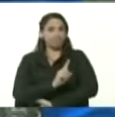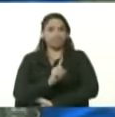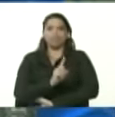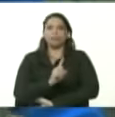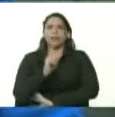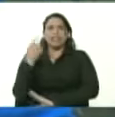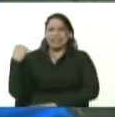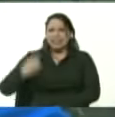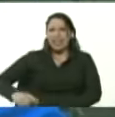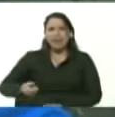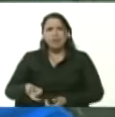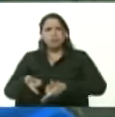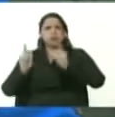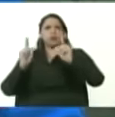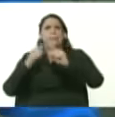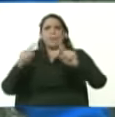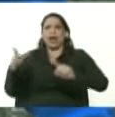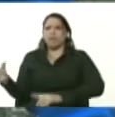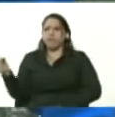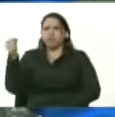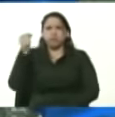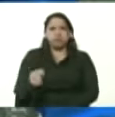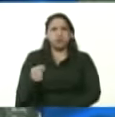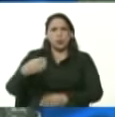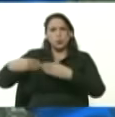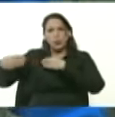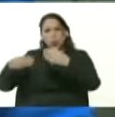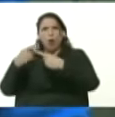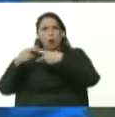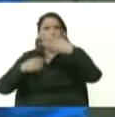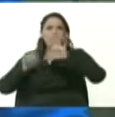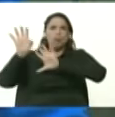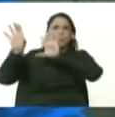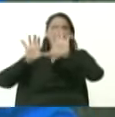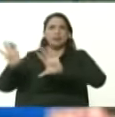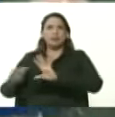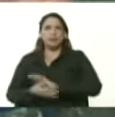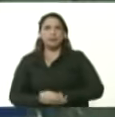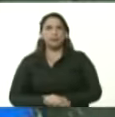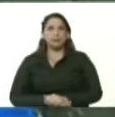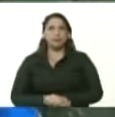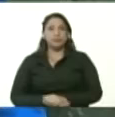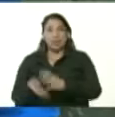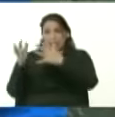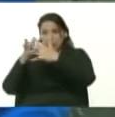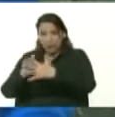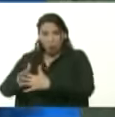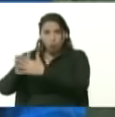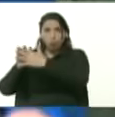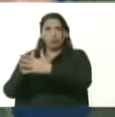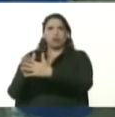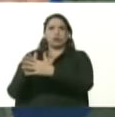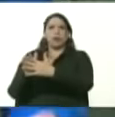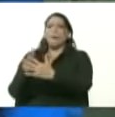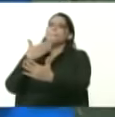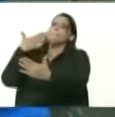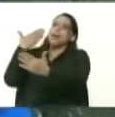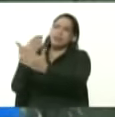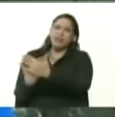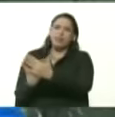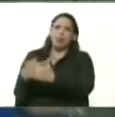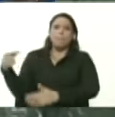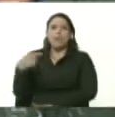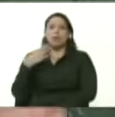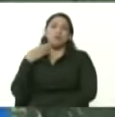tiene la autoridad para imponer su modelo a otras naciones. A los Estados Unidos le pedimos menos